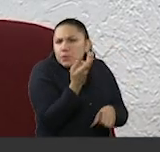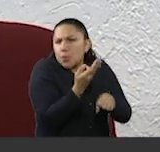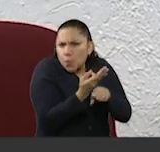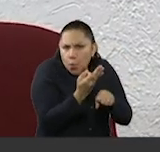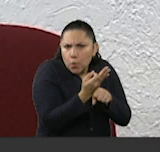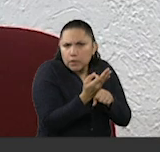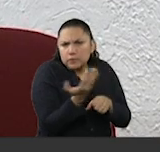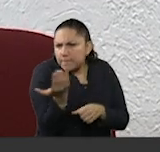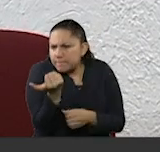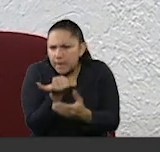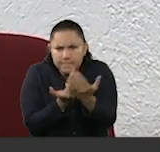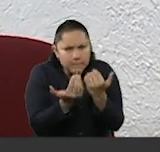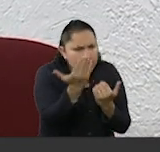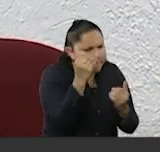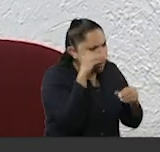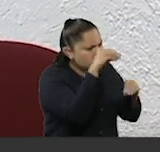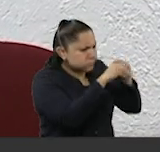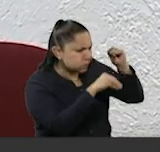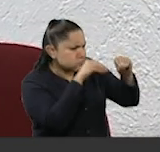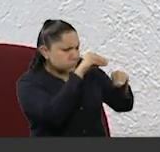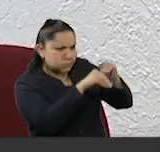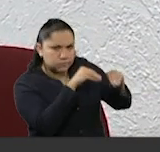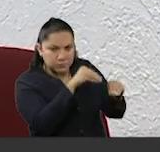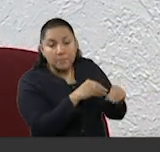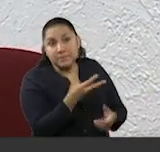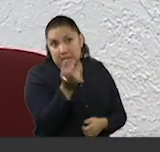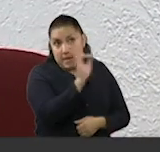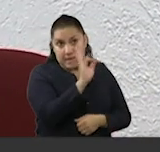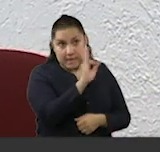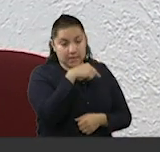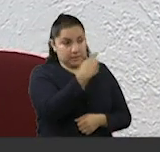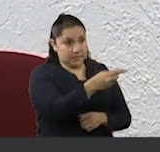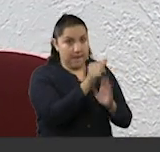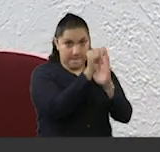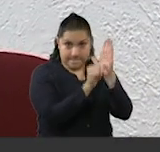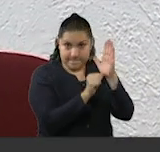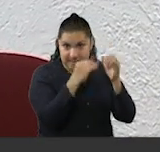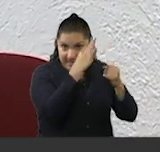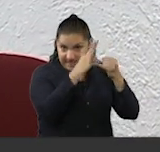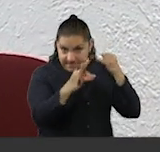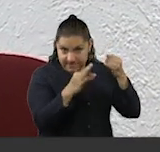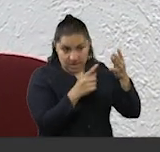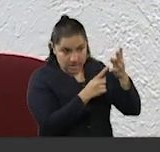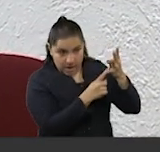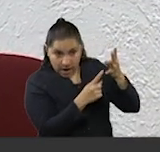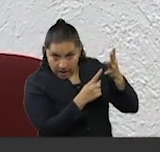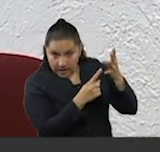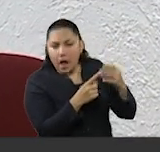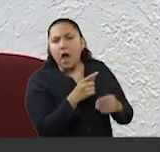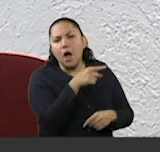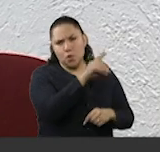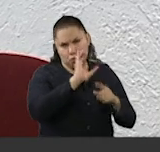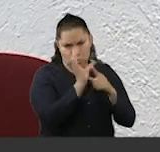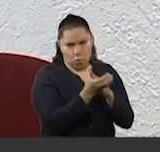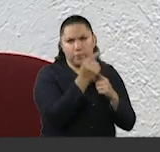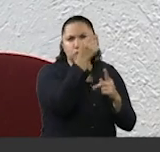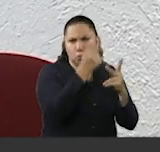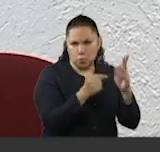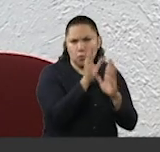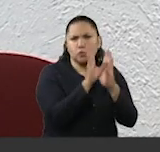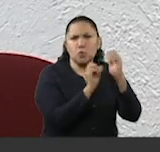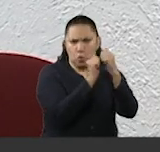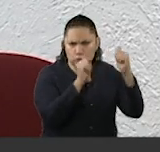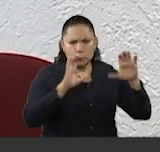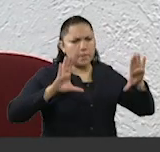pronto, quizás para fines de mes, convoquemos a la Comisión de Puntos Constitucionales, quizás podamos ya tener